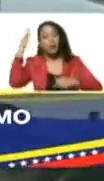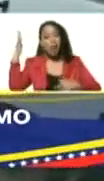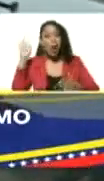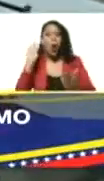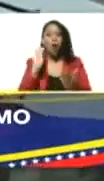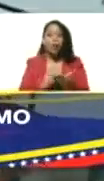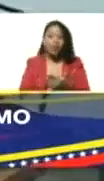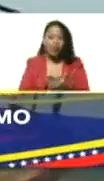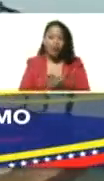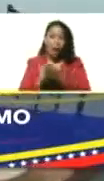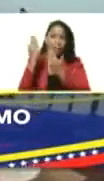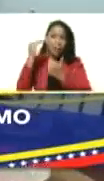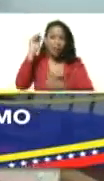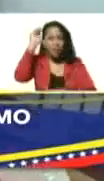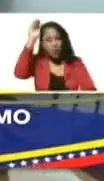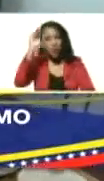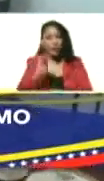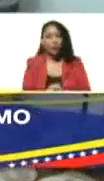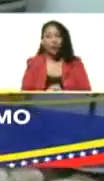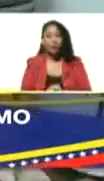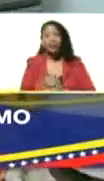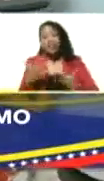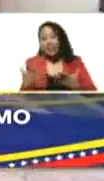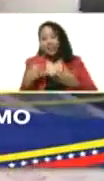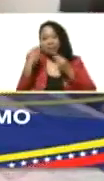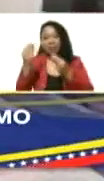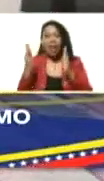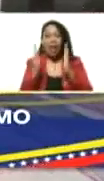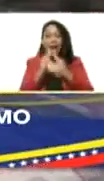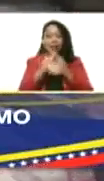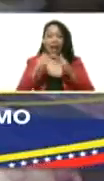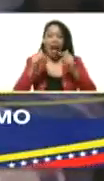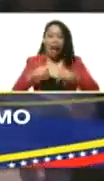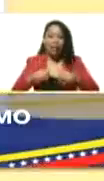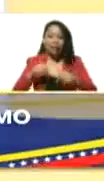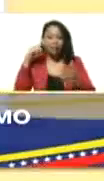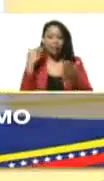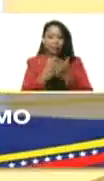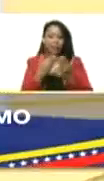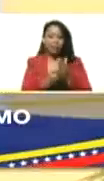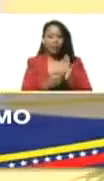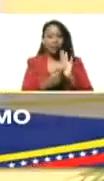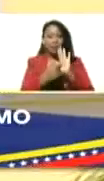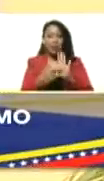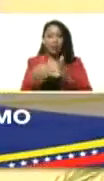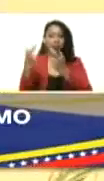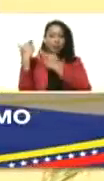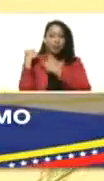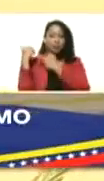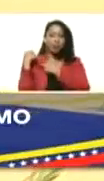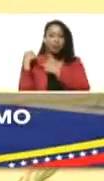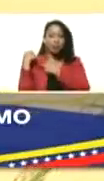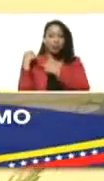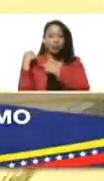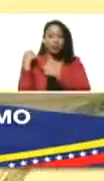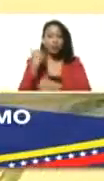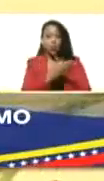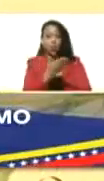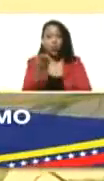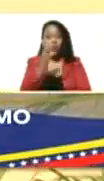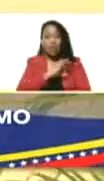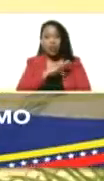a despertar la esperanza. Y que el entregar estas viviendas aquí da una demostración de la responsabilidad de usted,